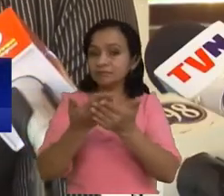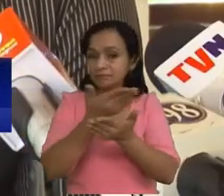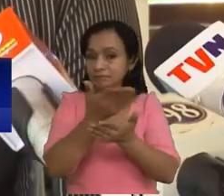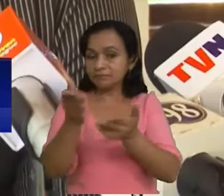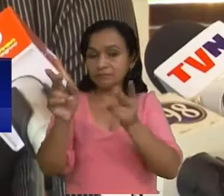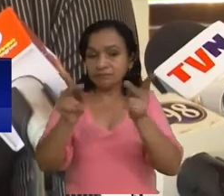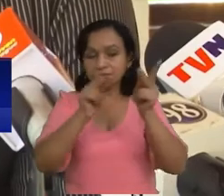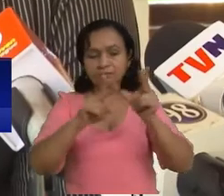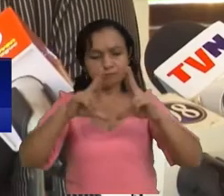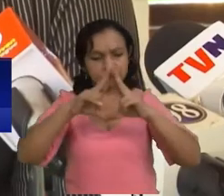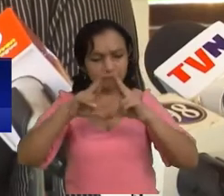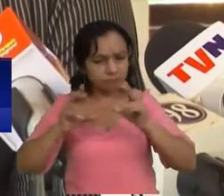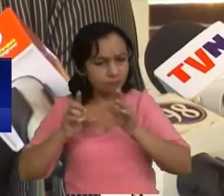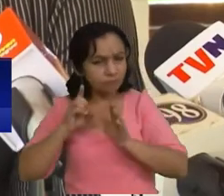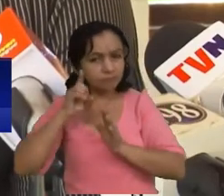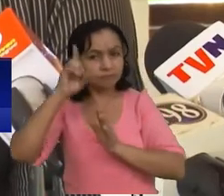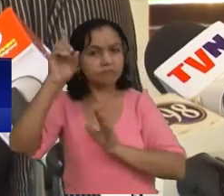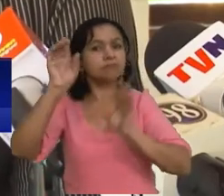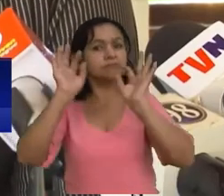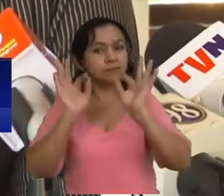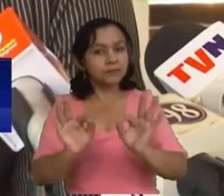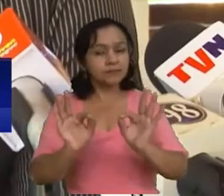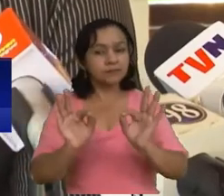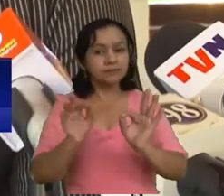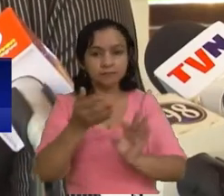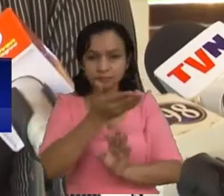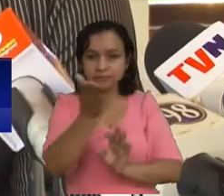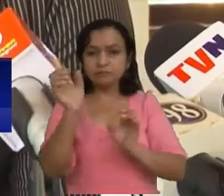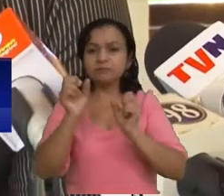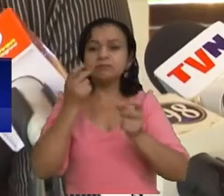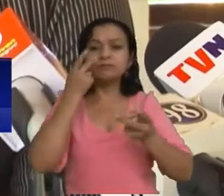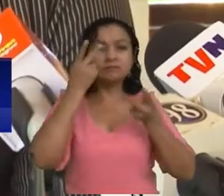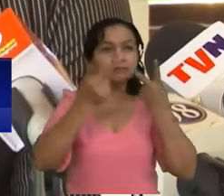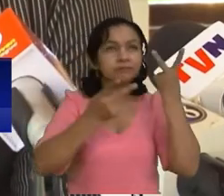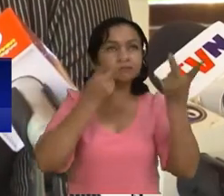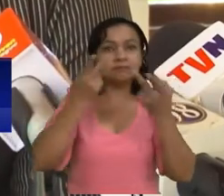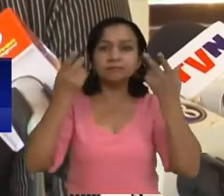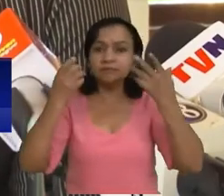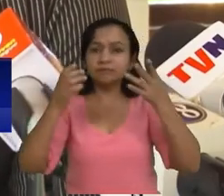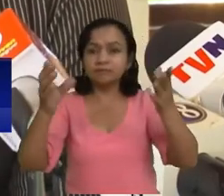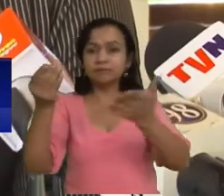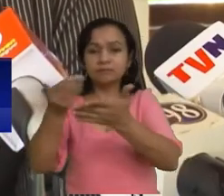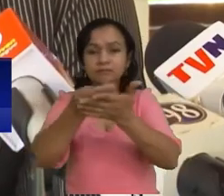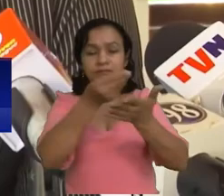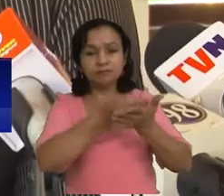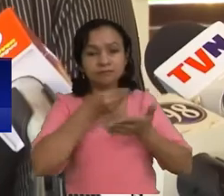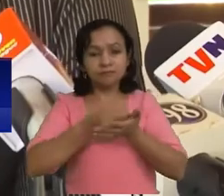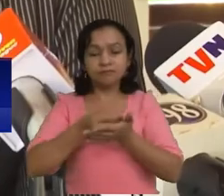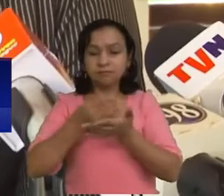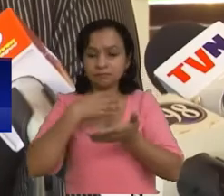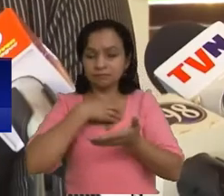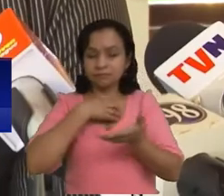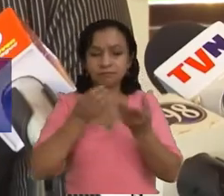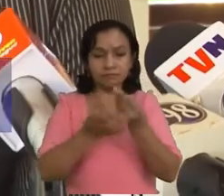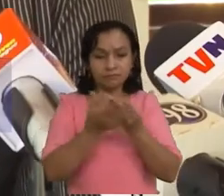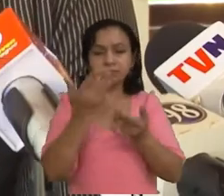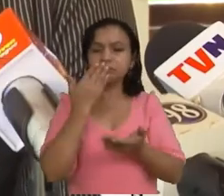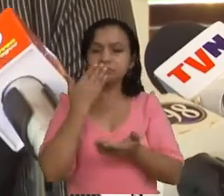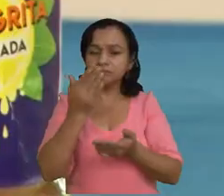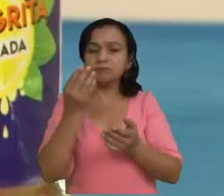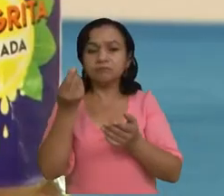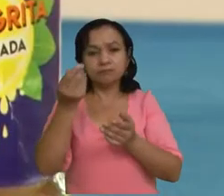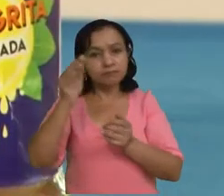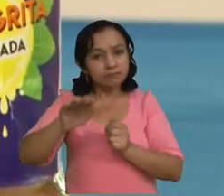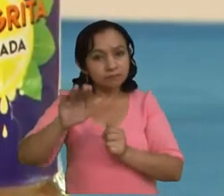país ha salido adelante y pues ustedes pueden ir ahí a disfrutar de todos esos productos que son elaborados por manos de ellos con calidad y precio